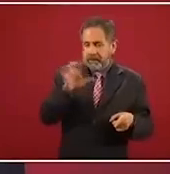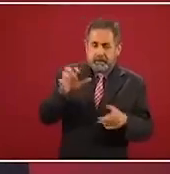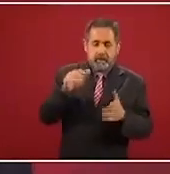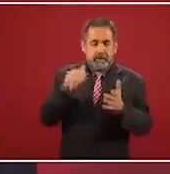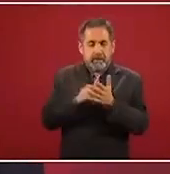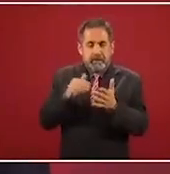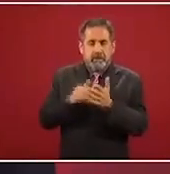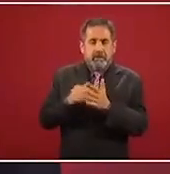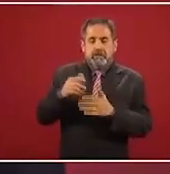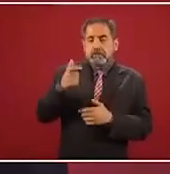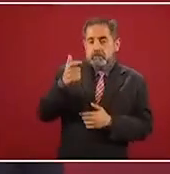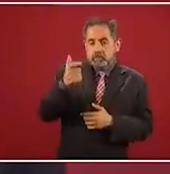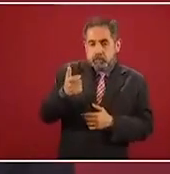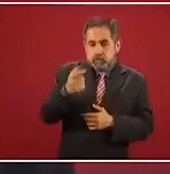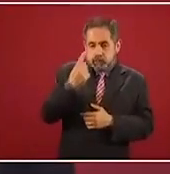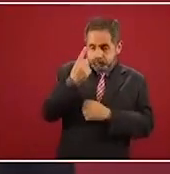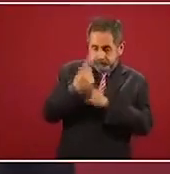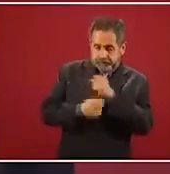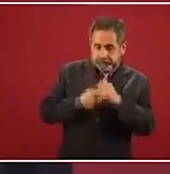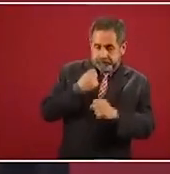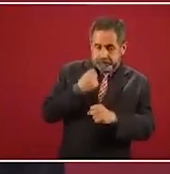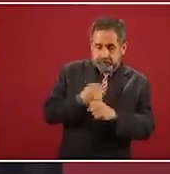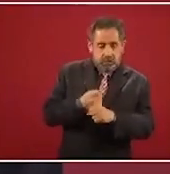500,000 millones de pesos al año,